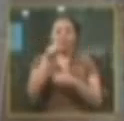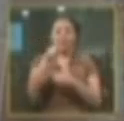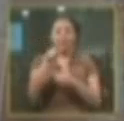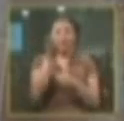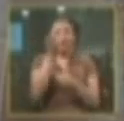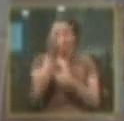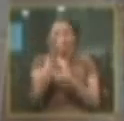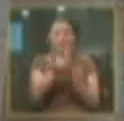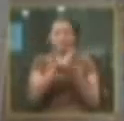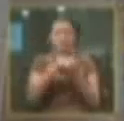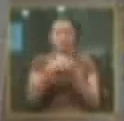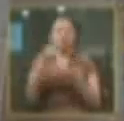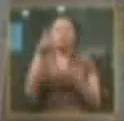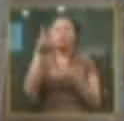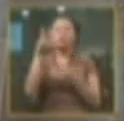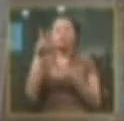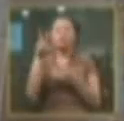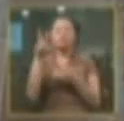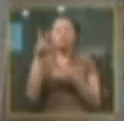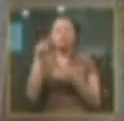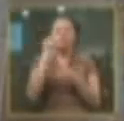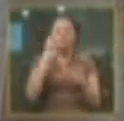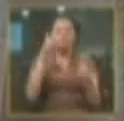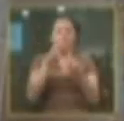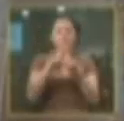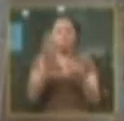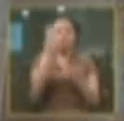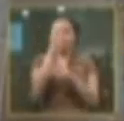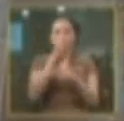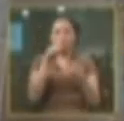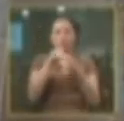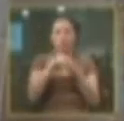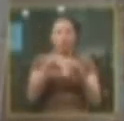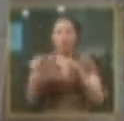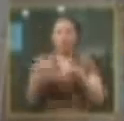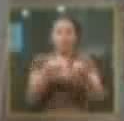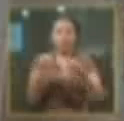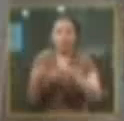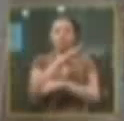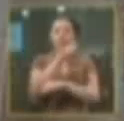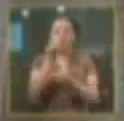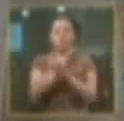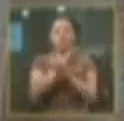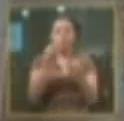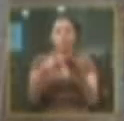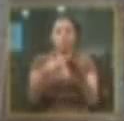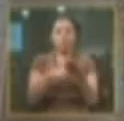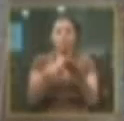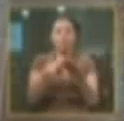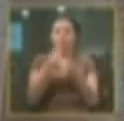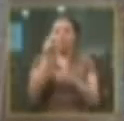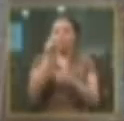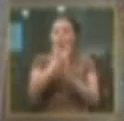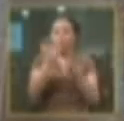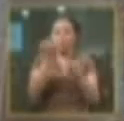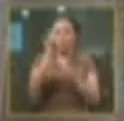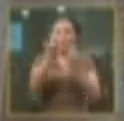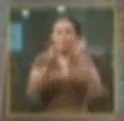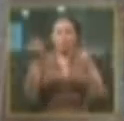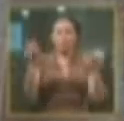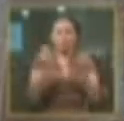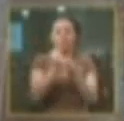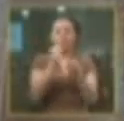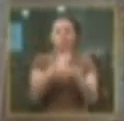parte no prevista nunca en la metodología ni en ningún debate, ninguna persona ha hecho